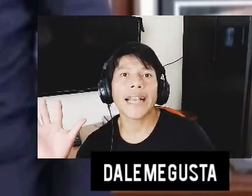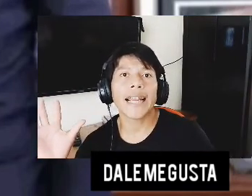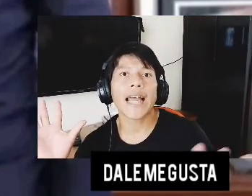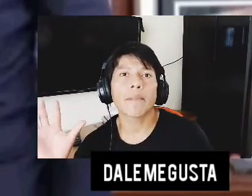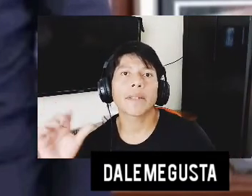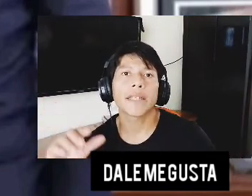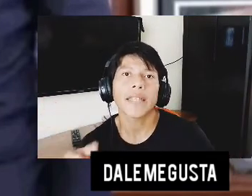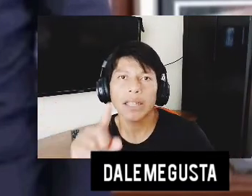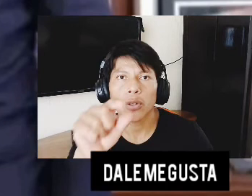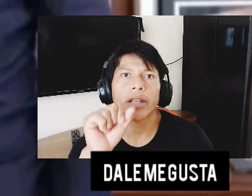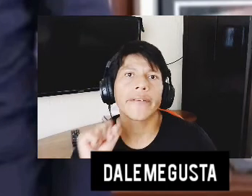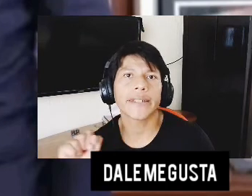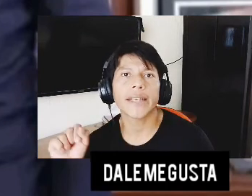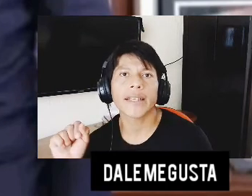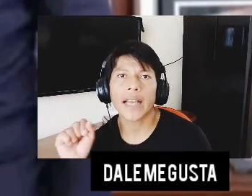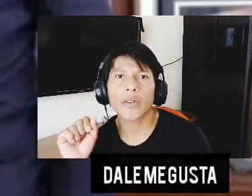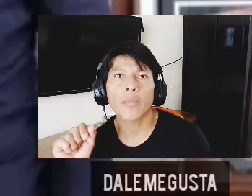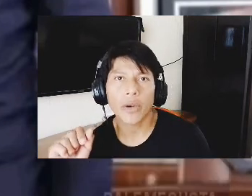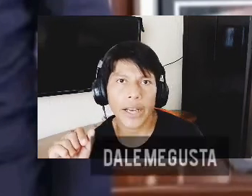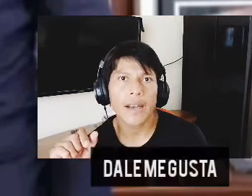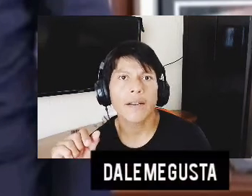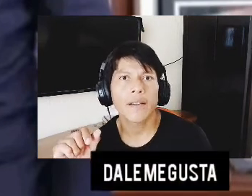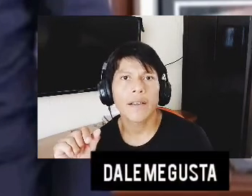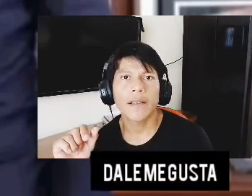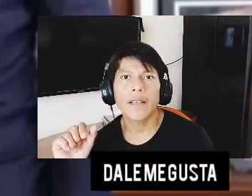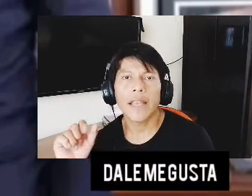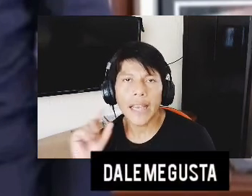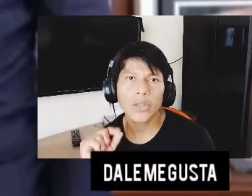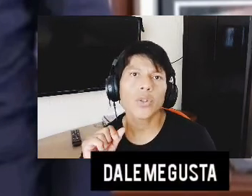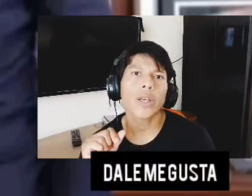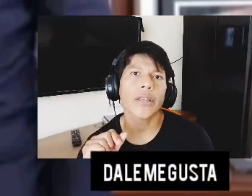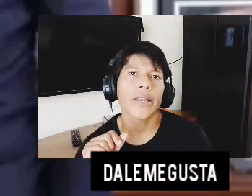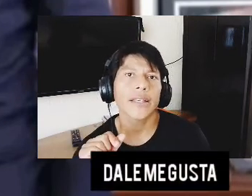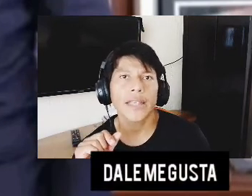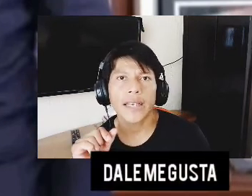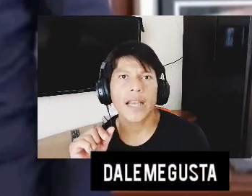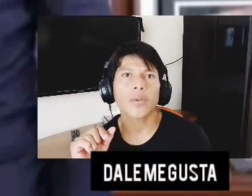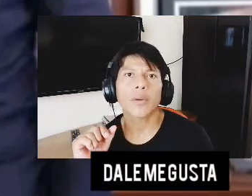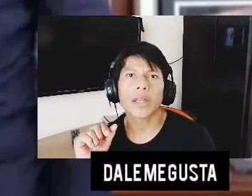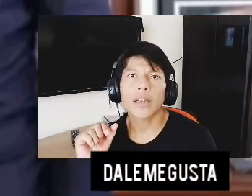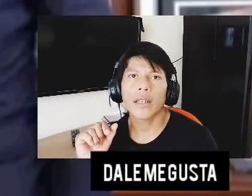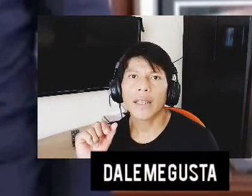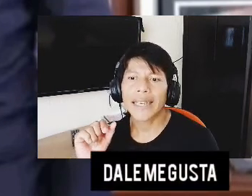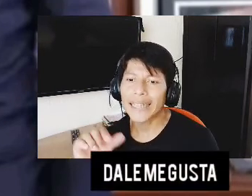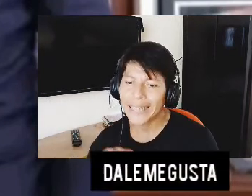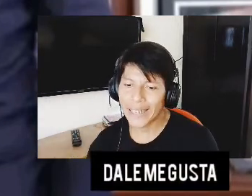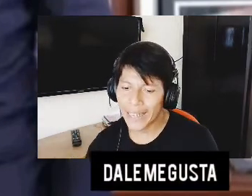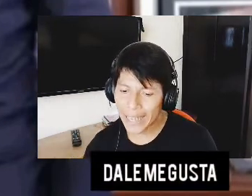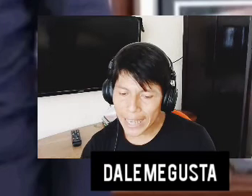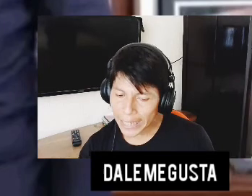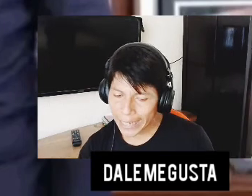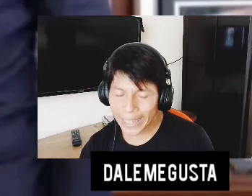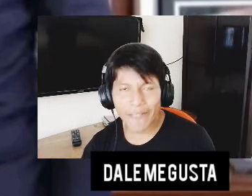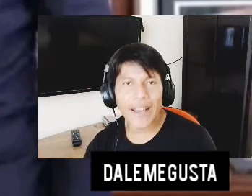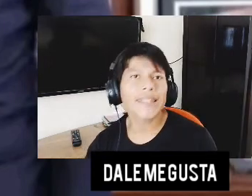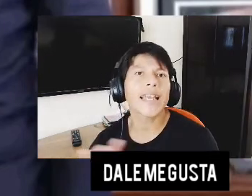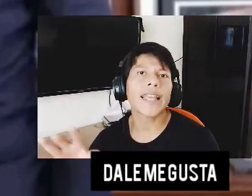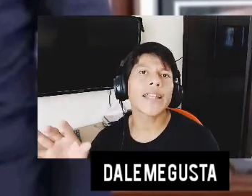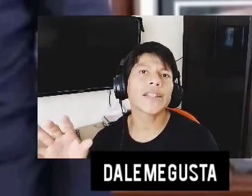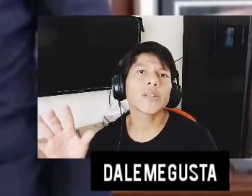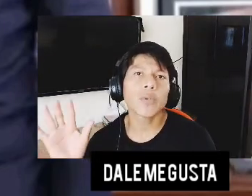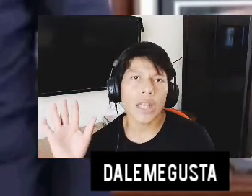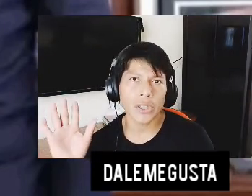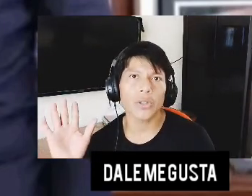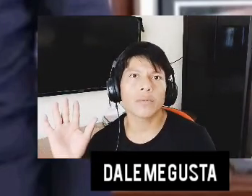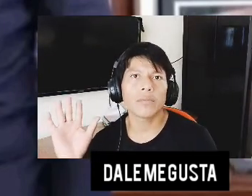de llegar a la presidencia. Eso es lo que debería hacer Ricardo Monreal. Eso es lo que debería hacer Ricardo Monreal. Que basta